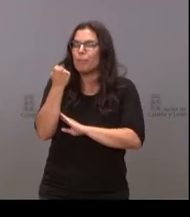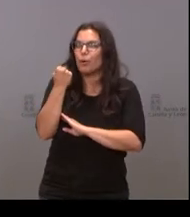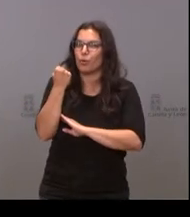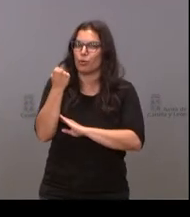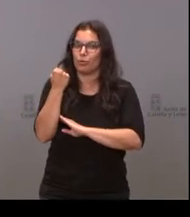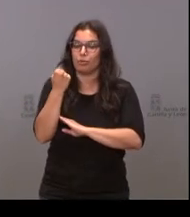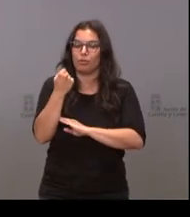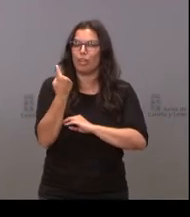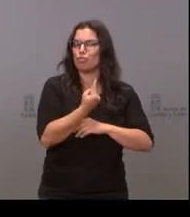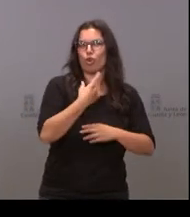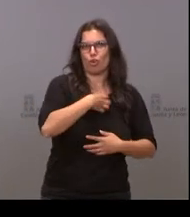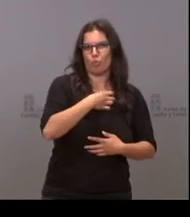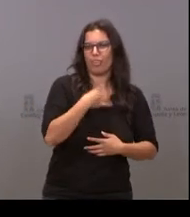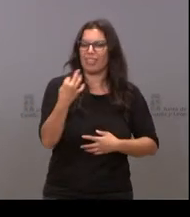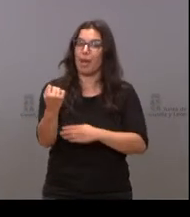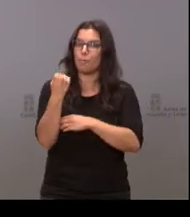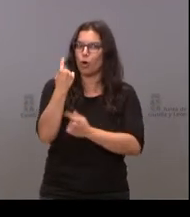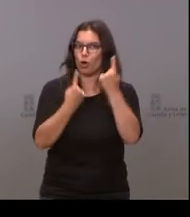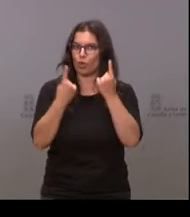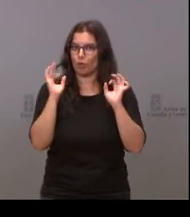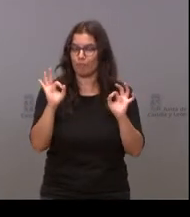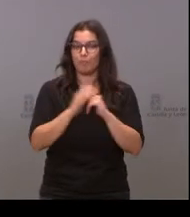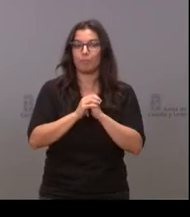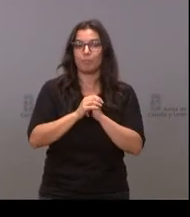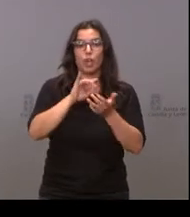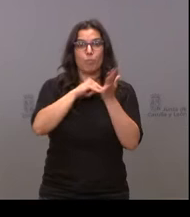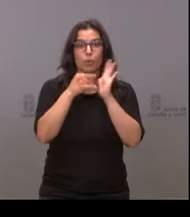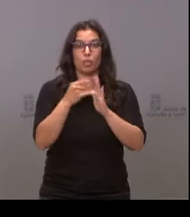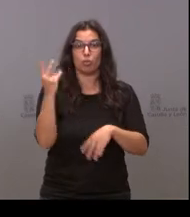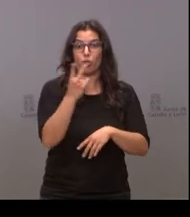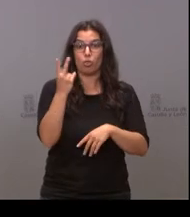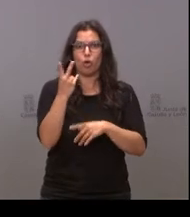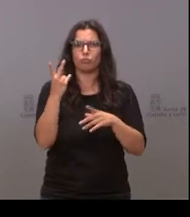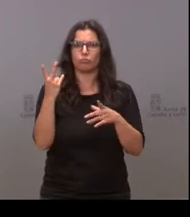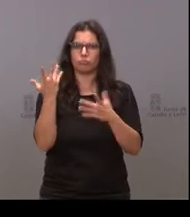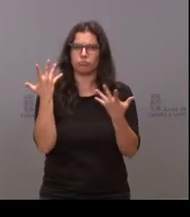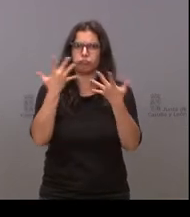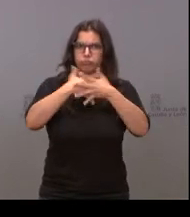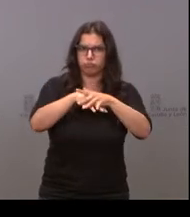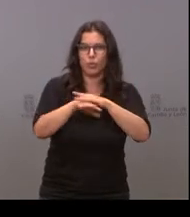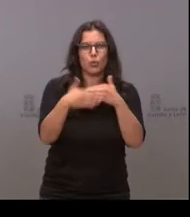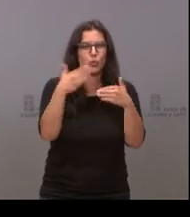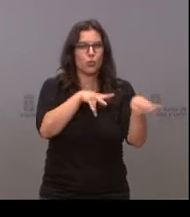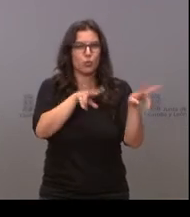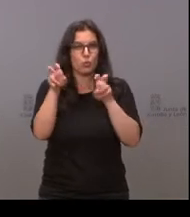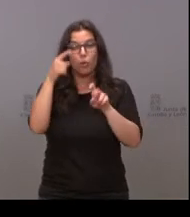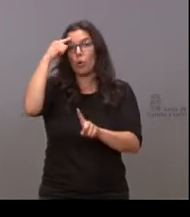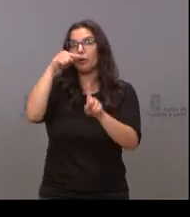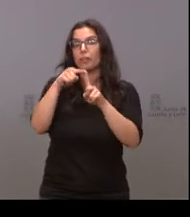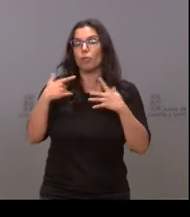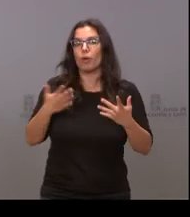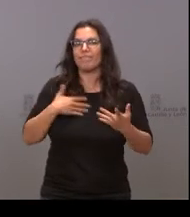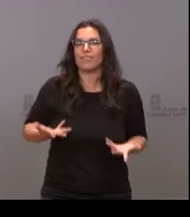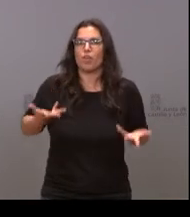continuar en su domicilio son dos proyectos complementarios e innovadores que tienen como finalidad ofrecer una alternativa